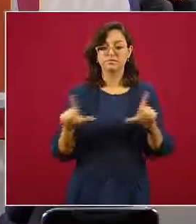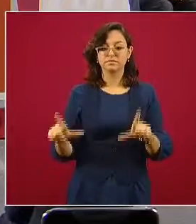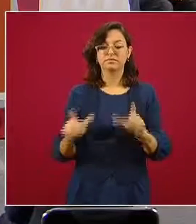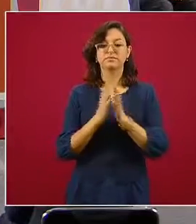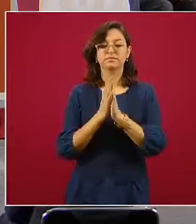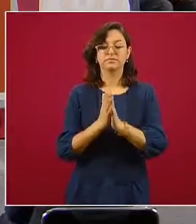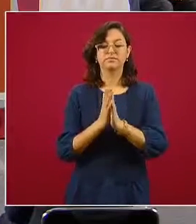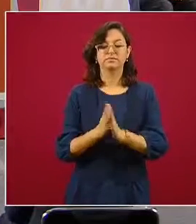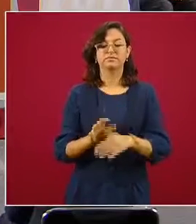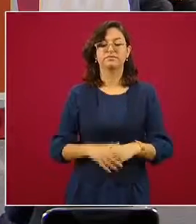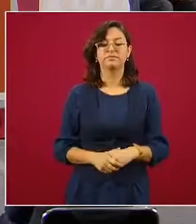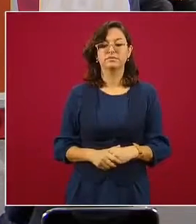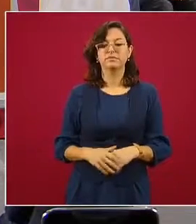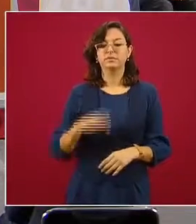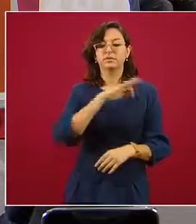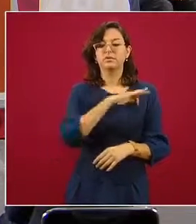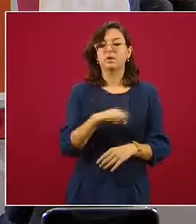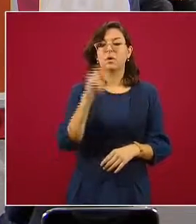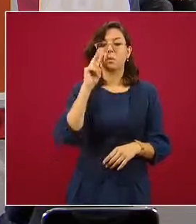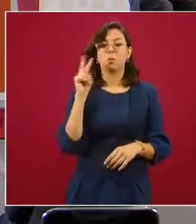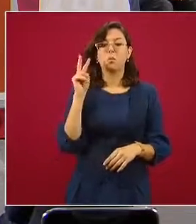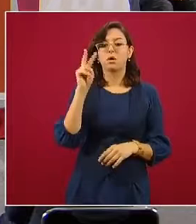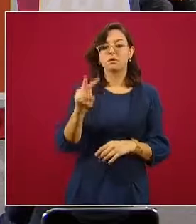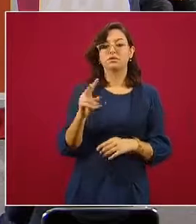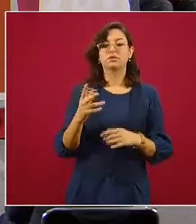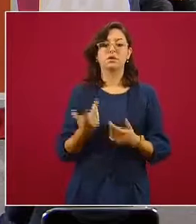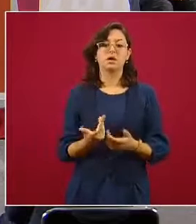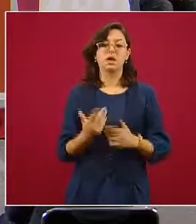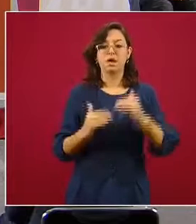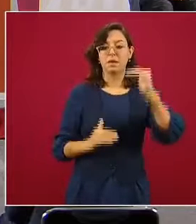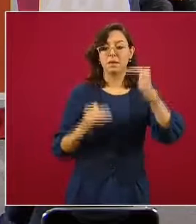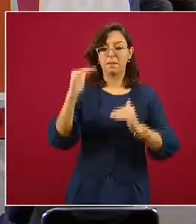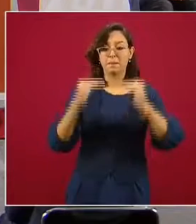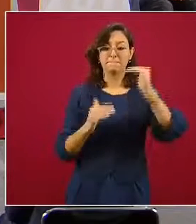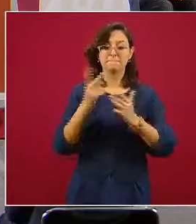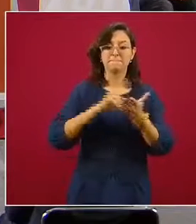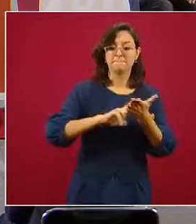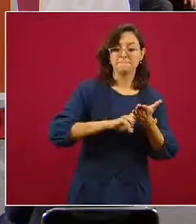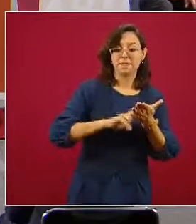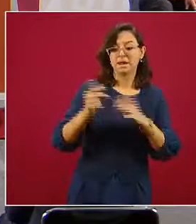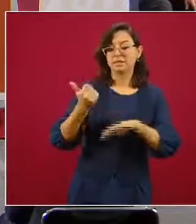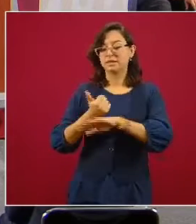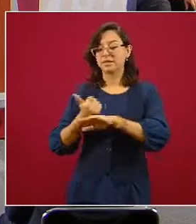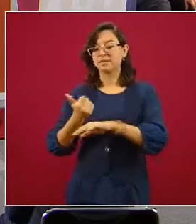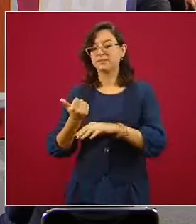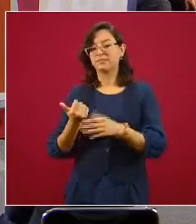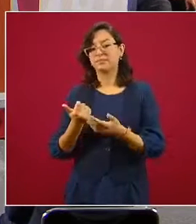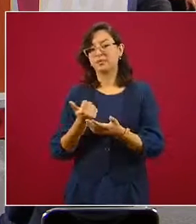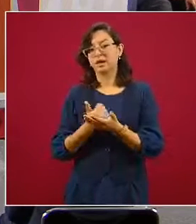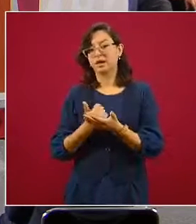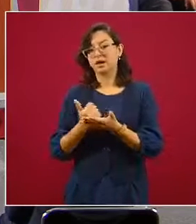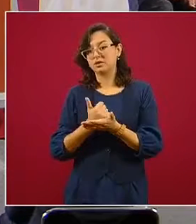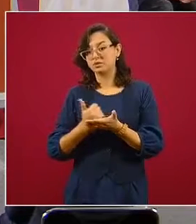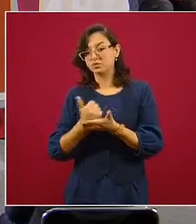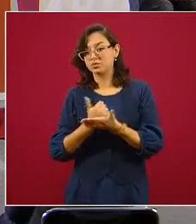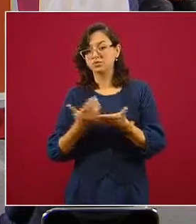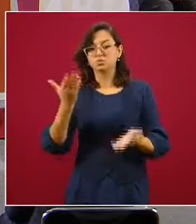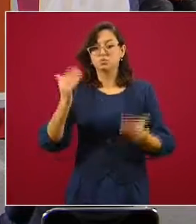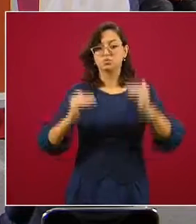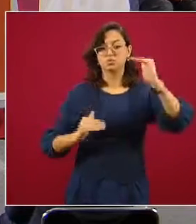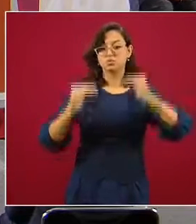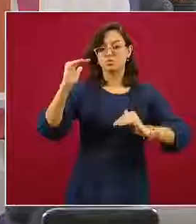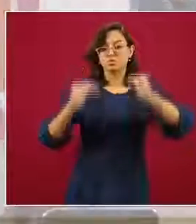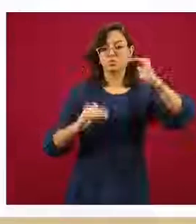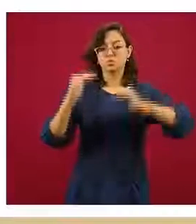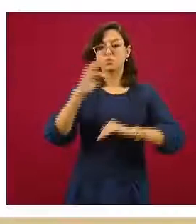esta es la representación de la comparación de estas dos barras para pronta identificación. Vean ustedes donde aparece un 0 en